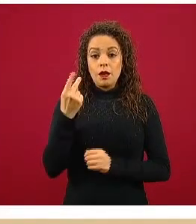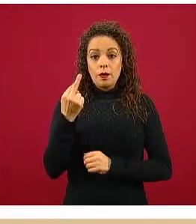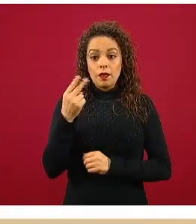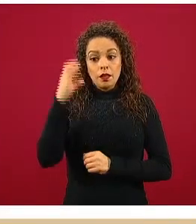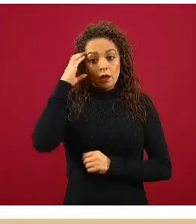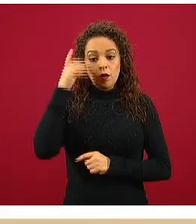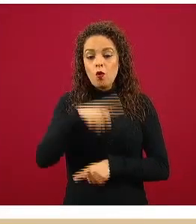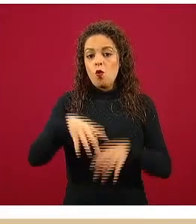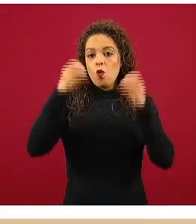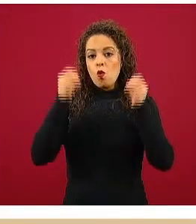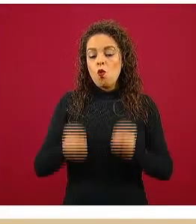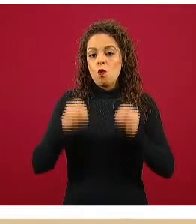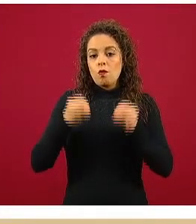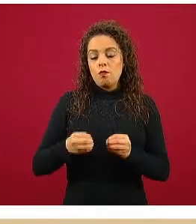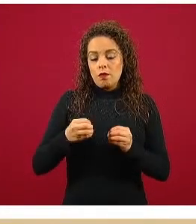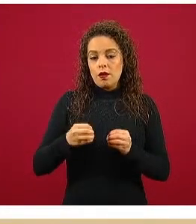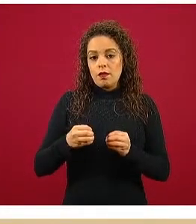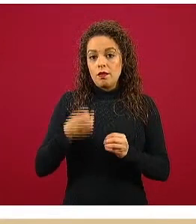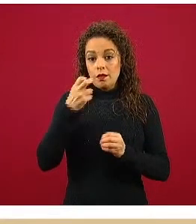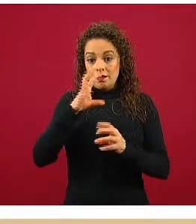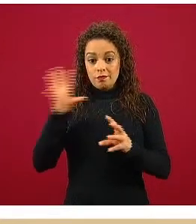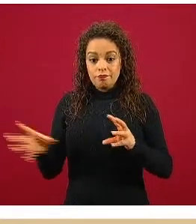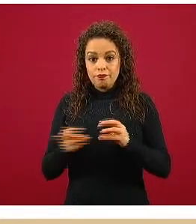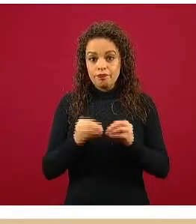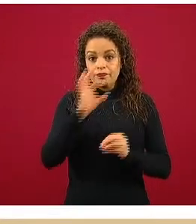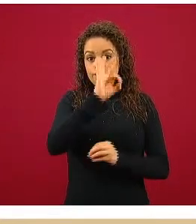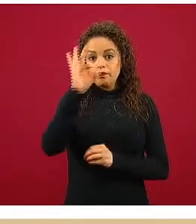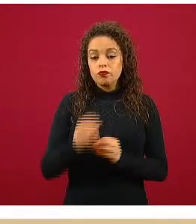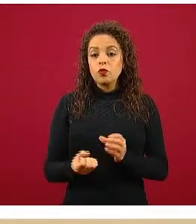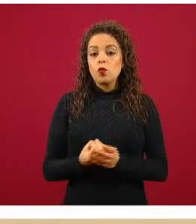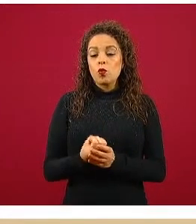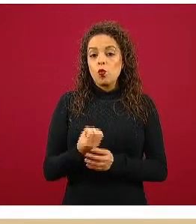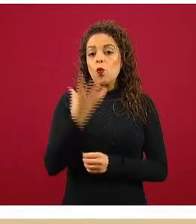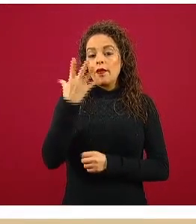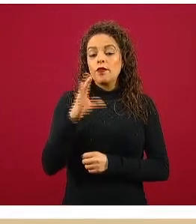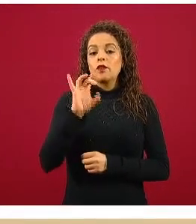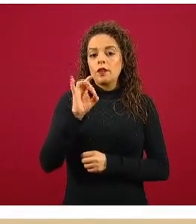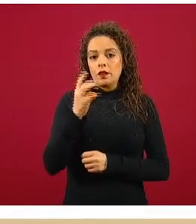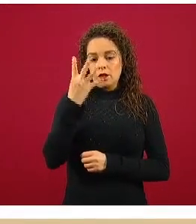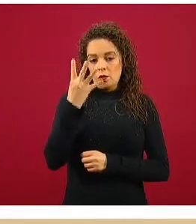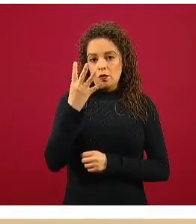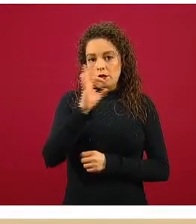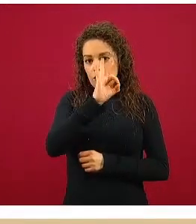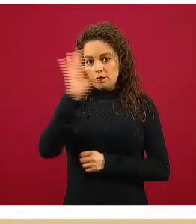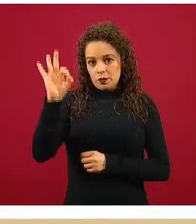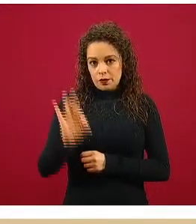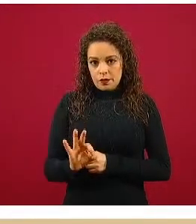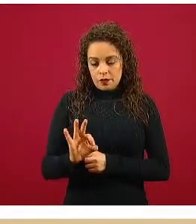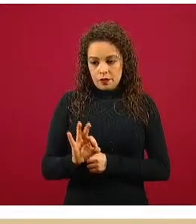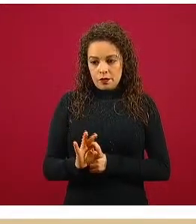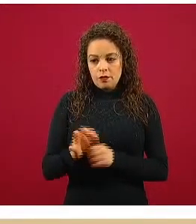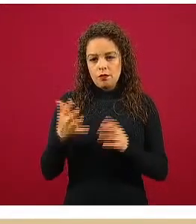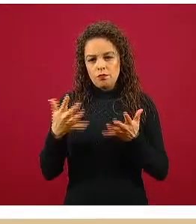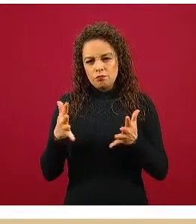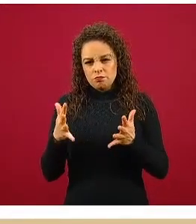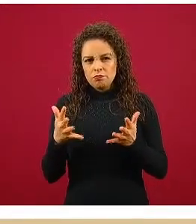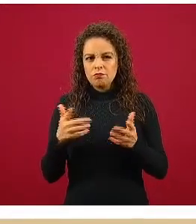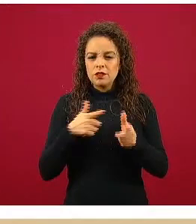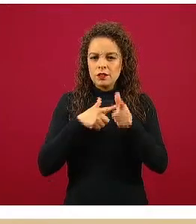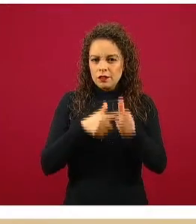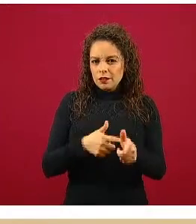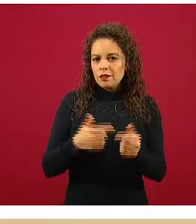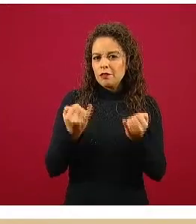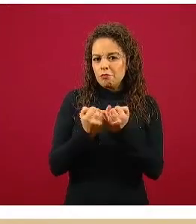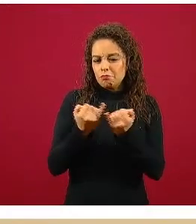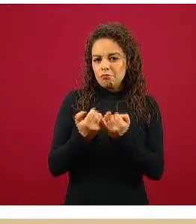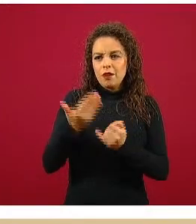encontraban ocupadas. Esto nos da un porcentaje de ocupación del 34%, más o menos se mantiene similar al que veíamos.